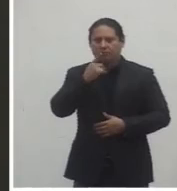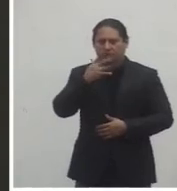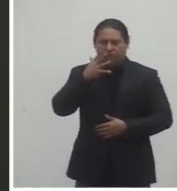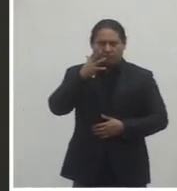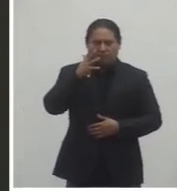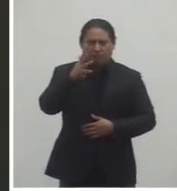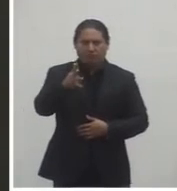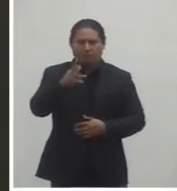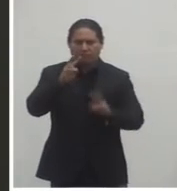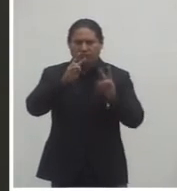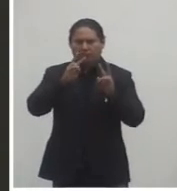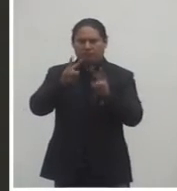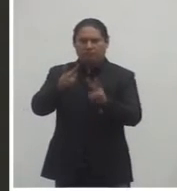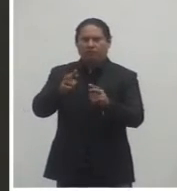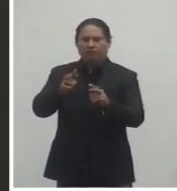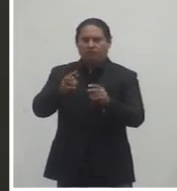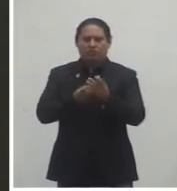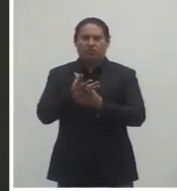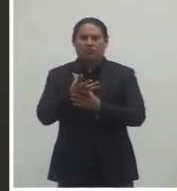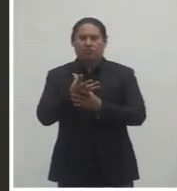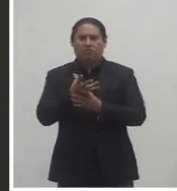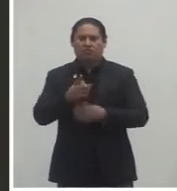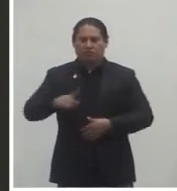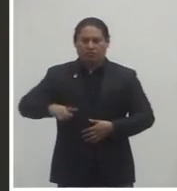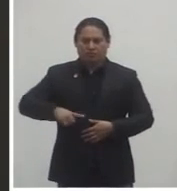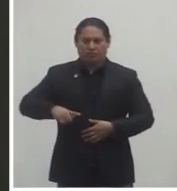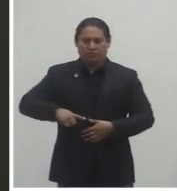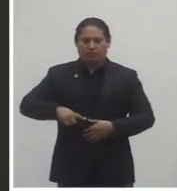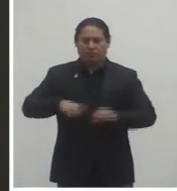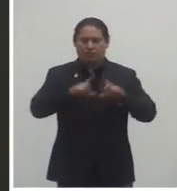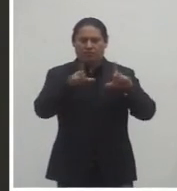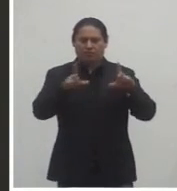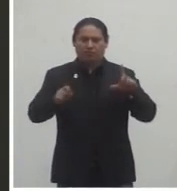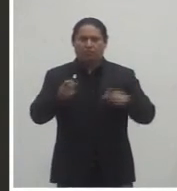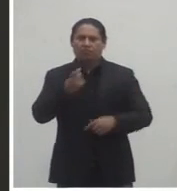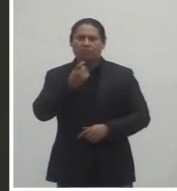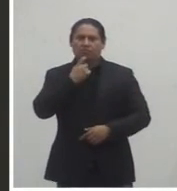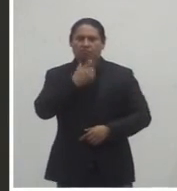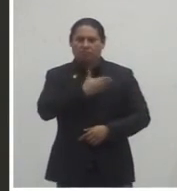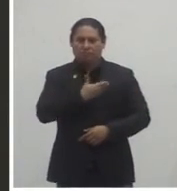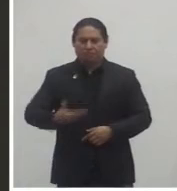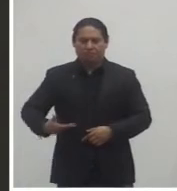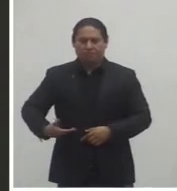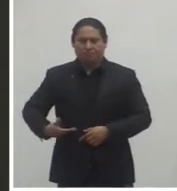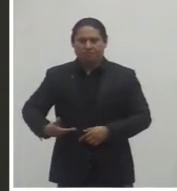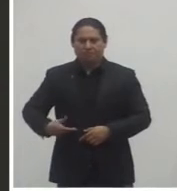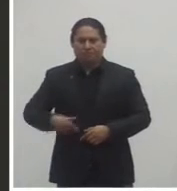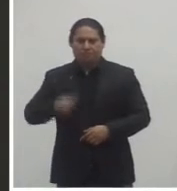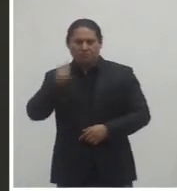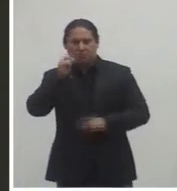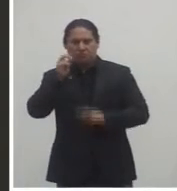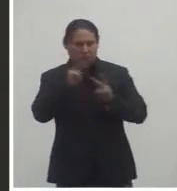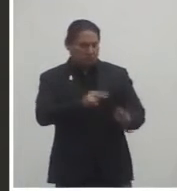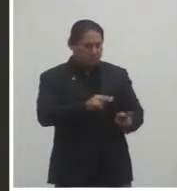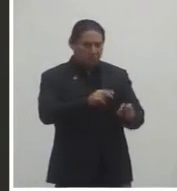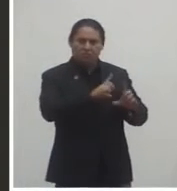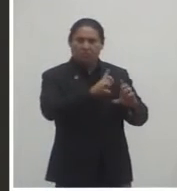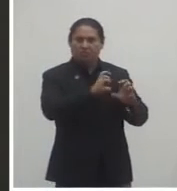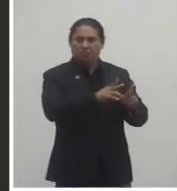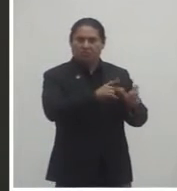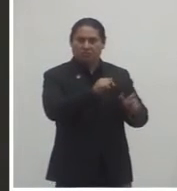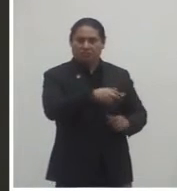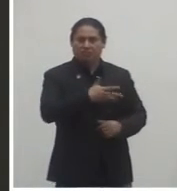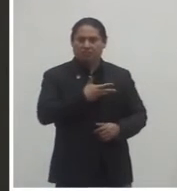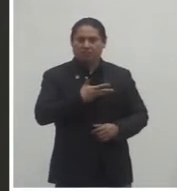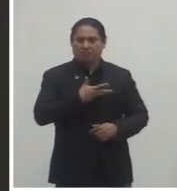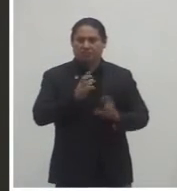lo vemos en el nuevo gobierno nacional del presidente Andrés Manuel López Obrador, que ha